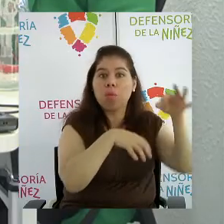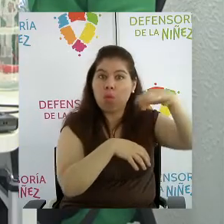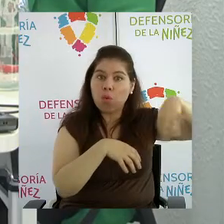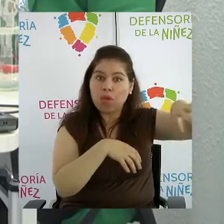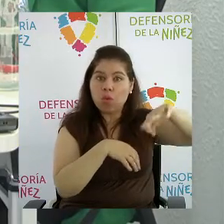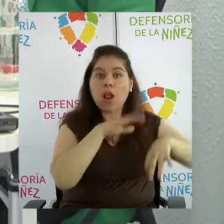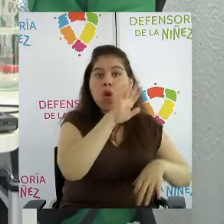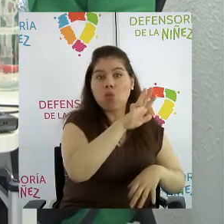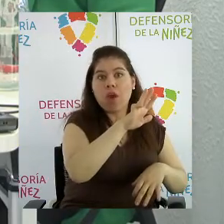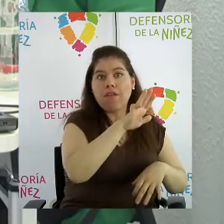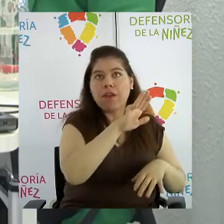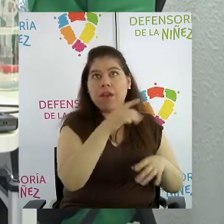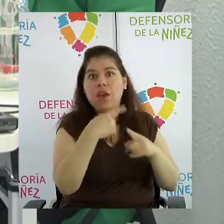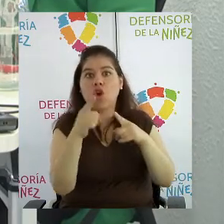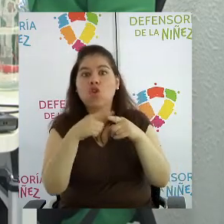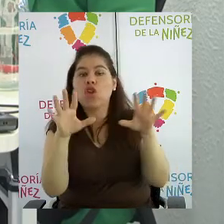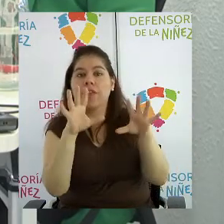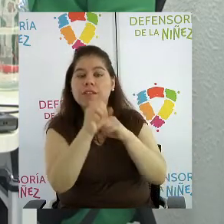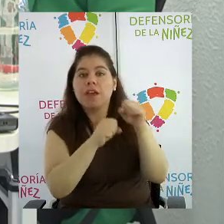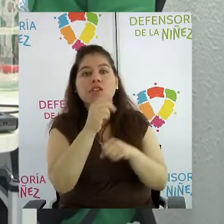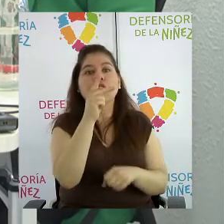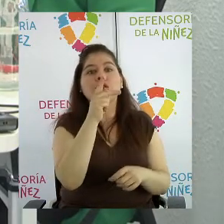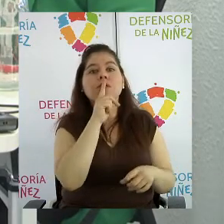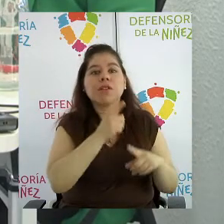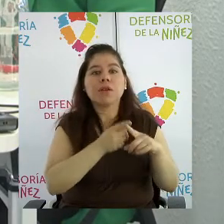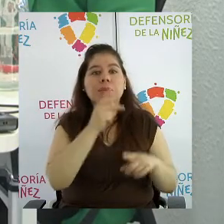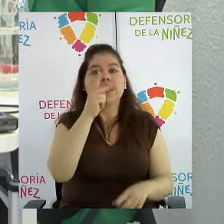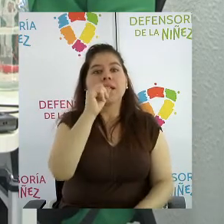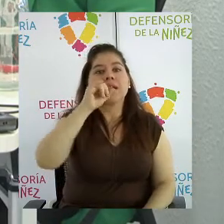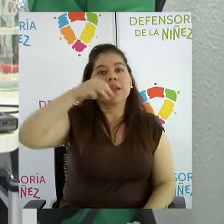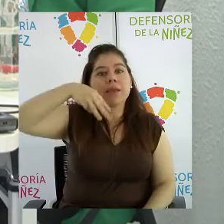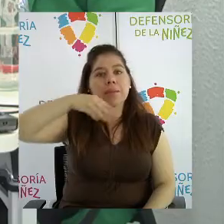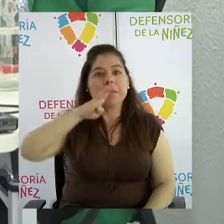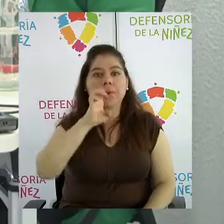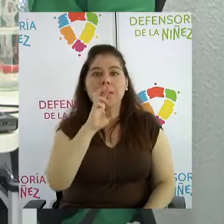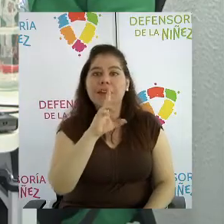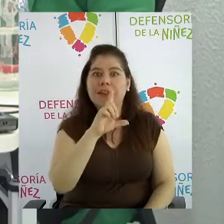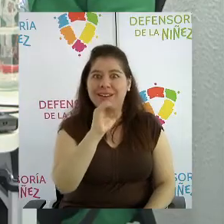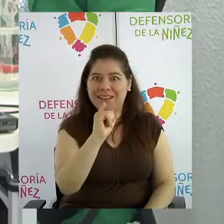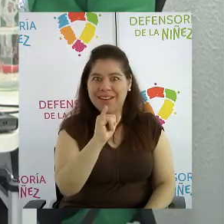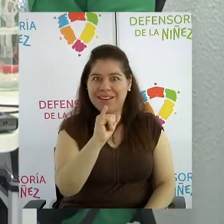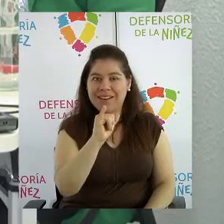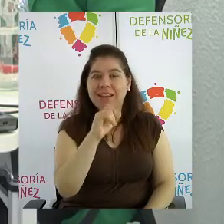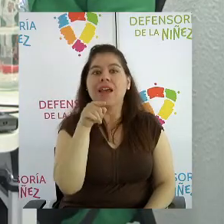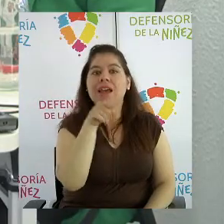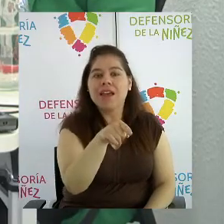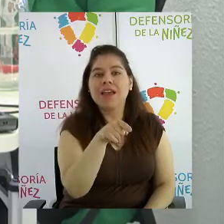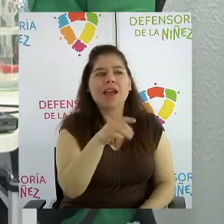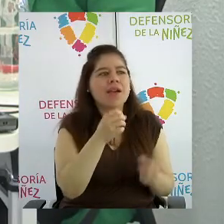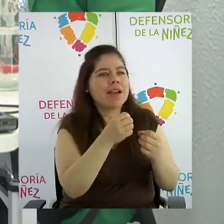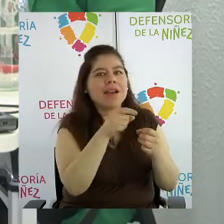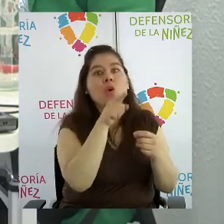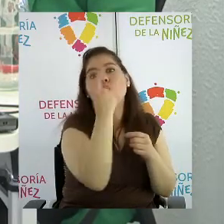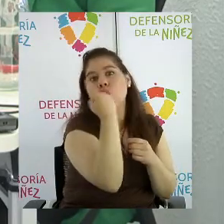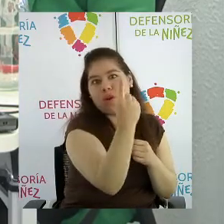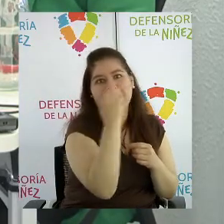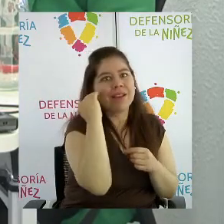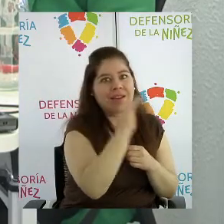años, que yo de hecho cité el nombre de Kimberly en la Comisión Interamericana de Derechos Humanos para representar en ella a los muchos niños víctimas que estaban